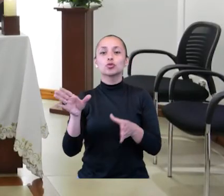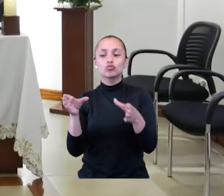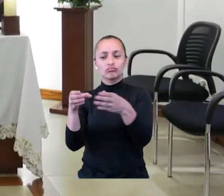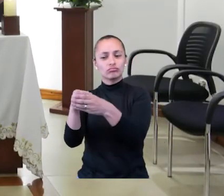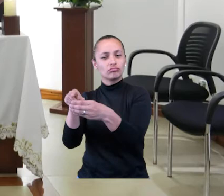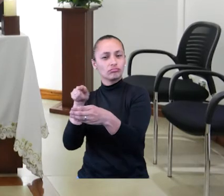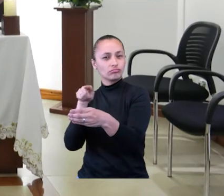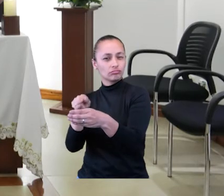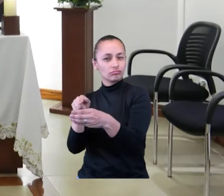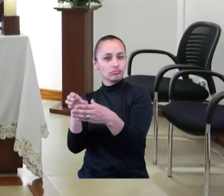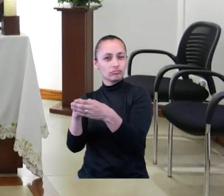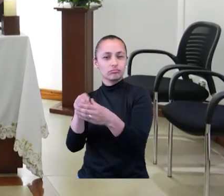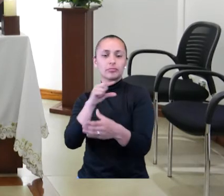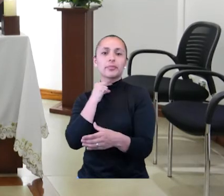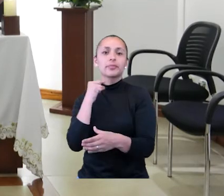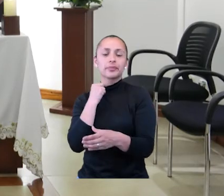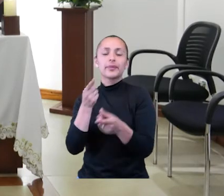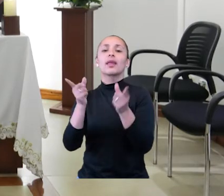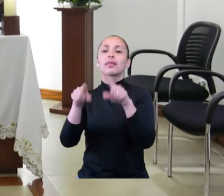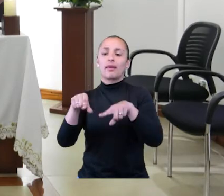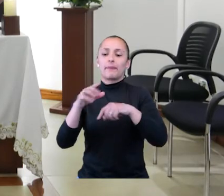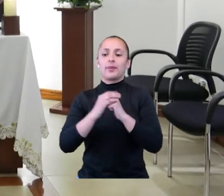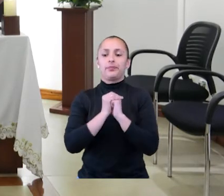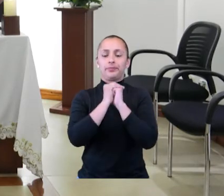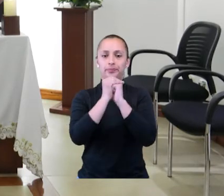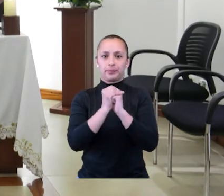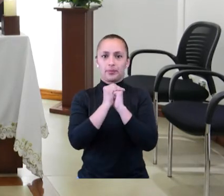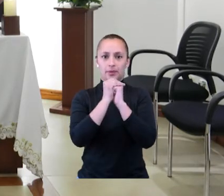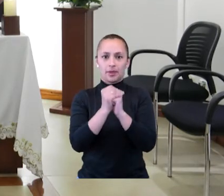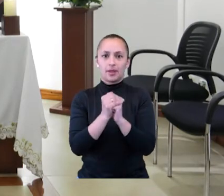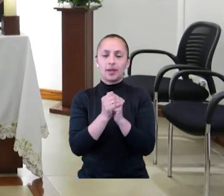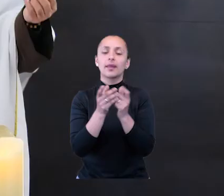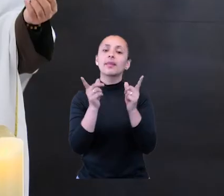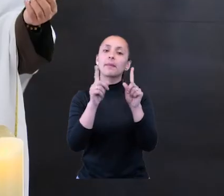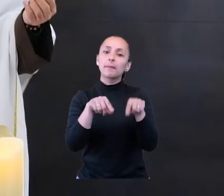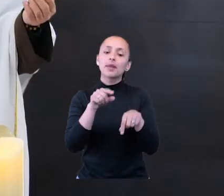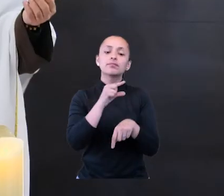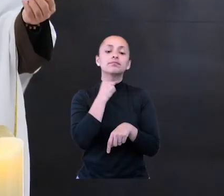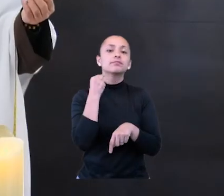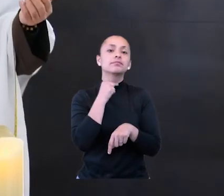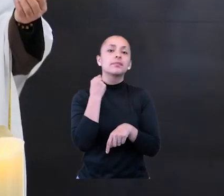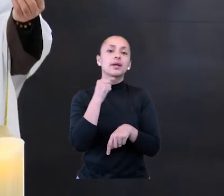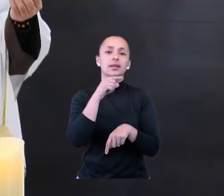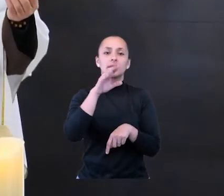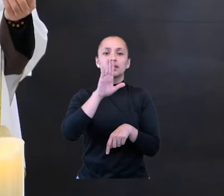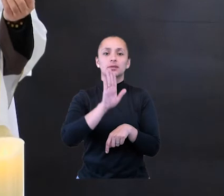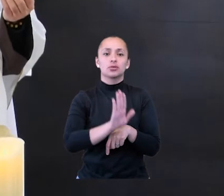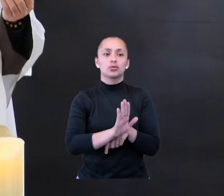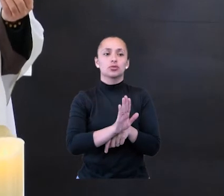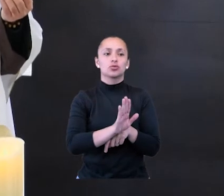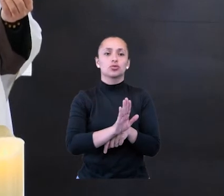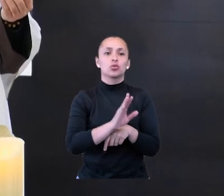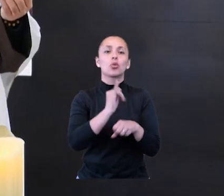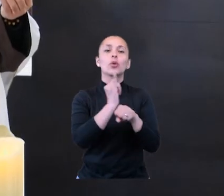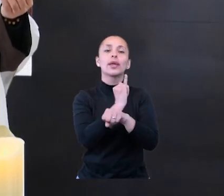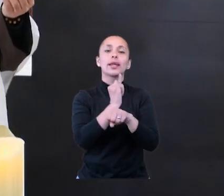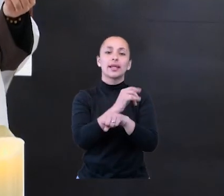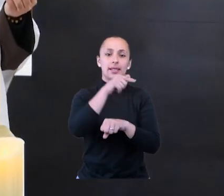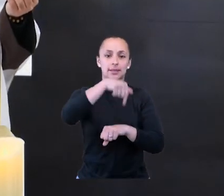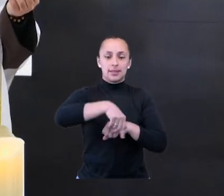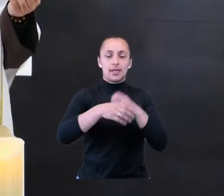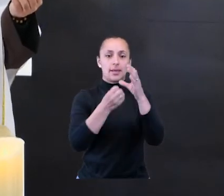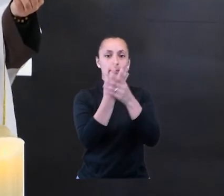oramos también por nuestro obispo el pastor de la iglesia